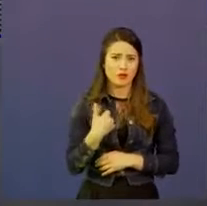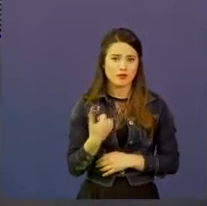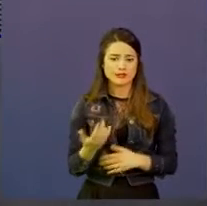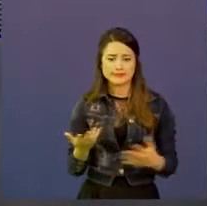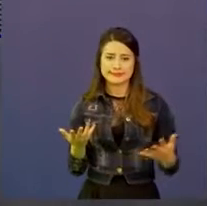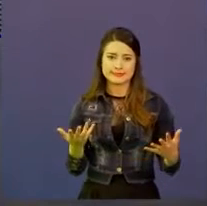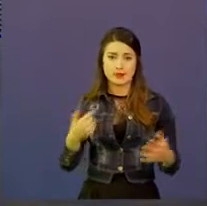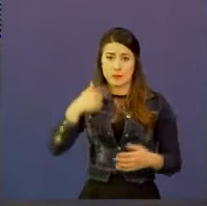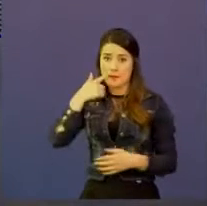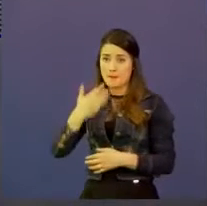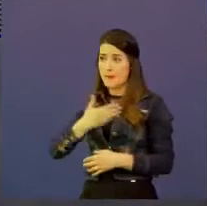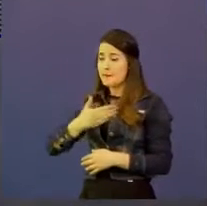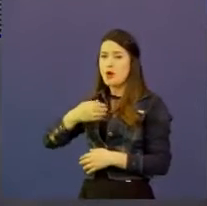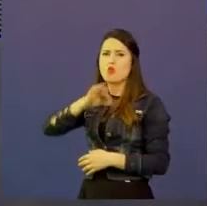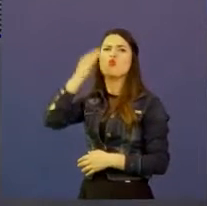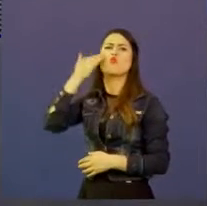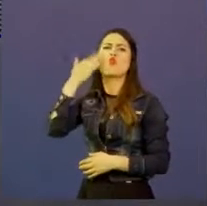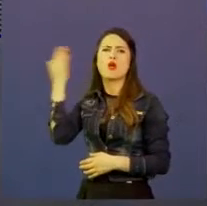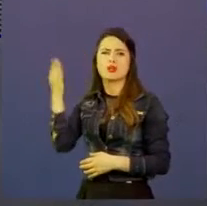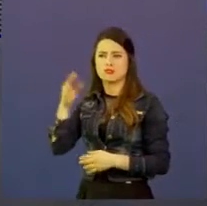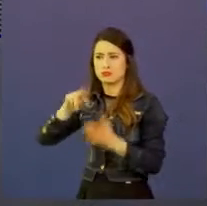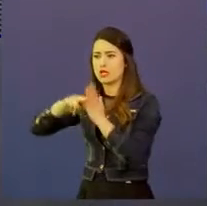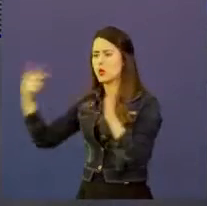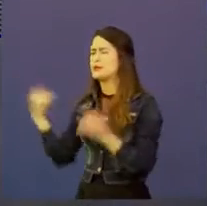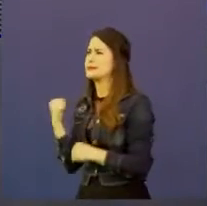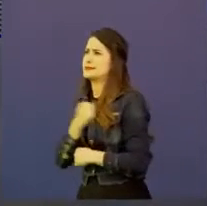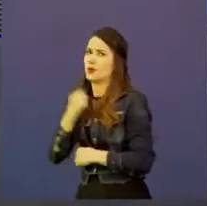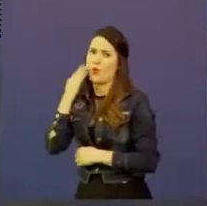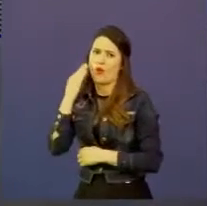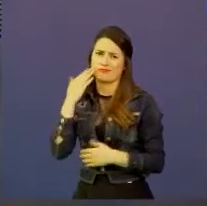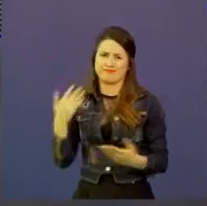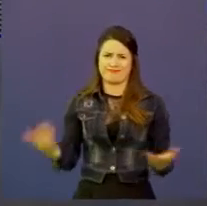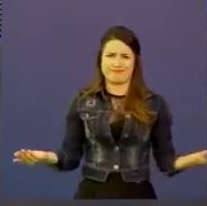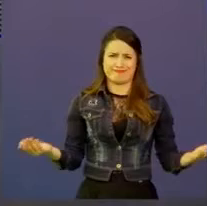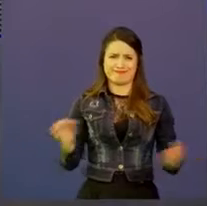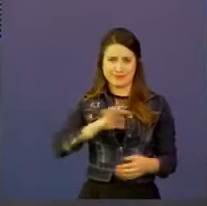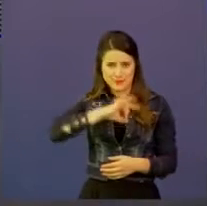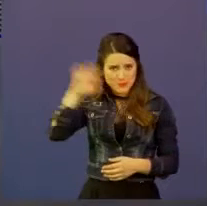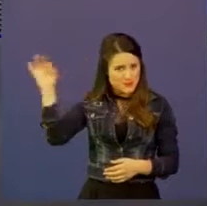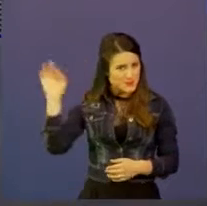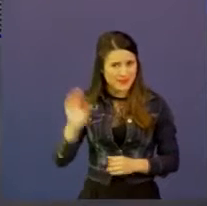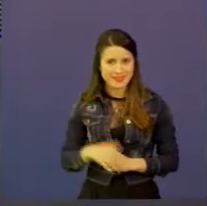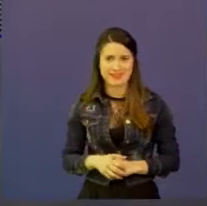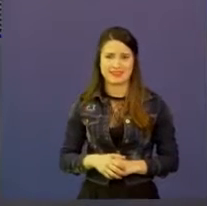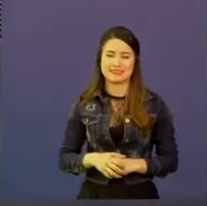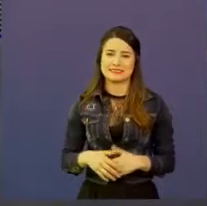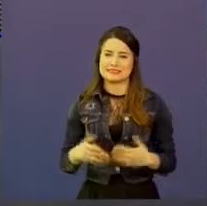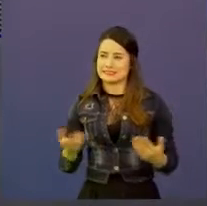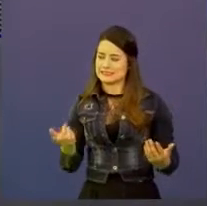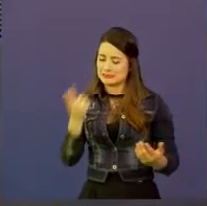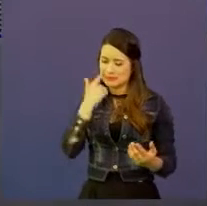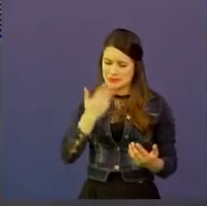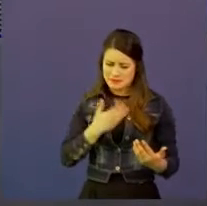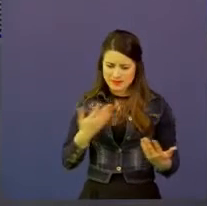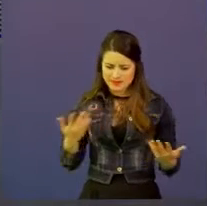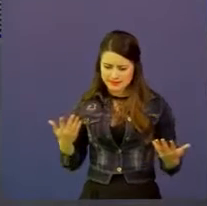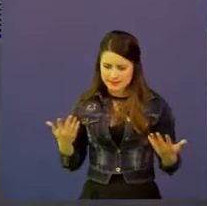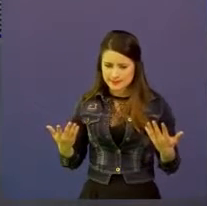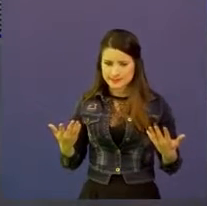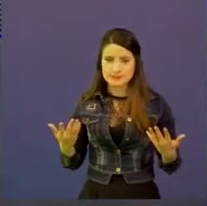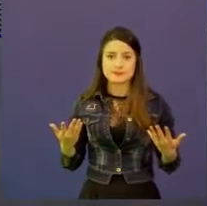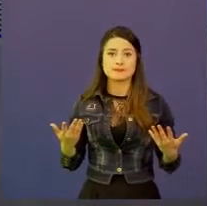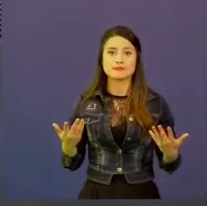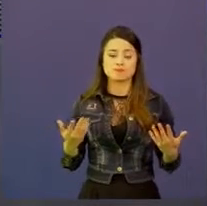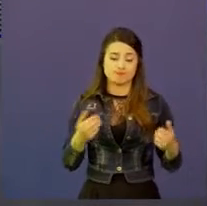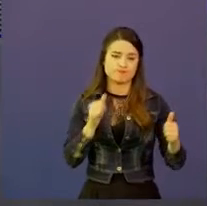familia no somos. Entonces, ¿qué nos toca hacer? Cerrar esa brecha digital e intentar que los padres de familia vuelvan y asuman esa labor